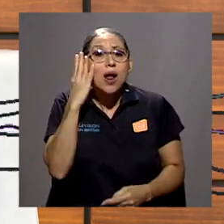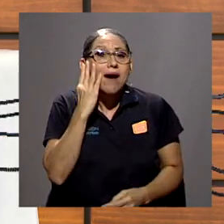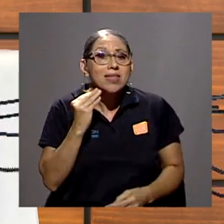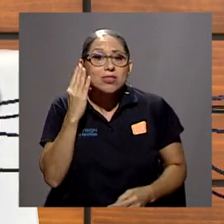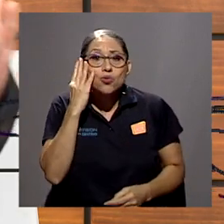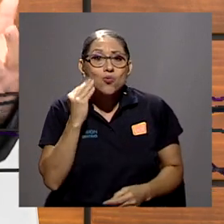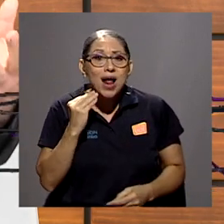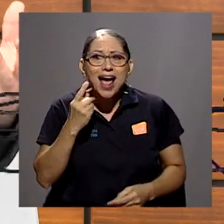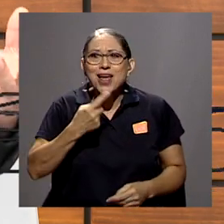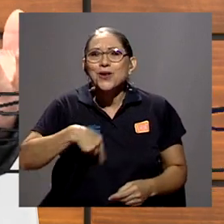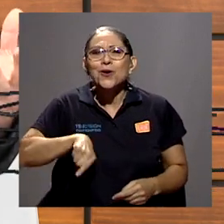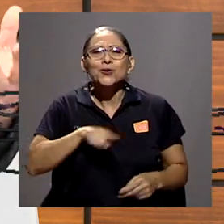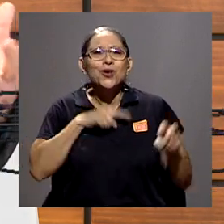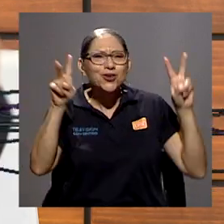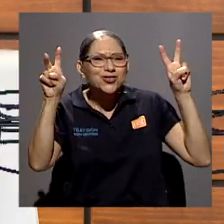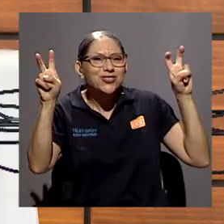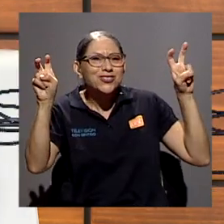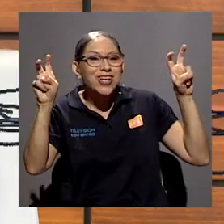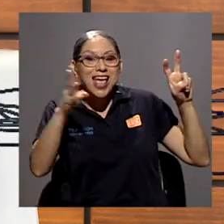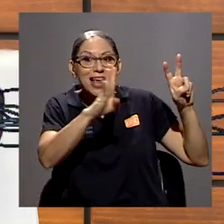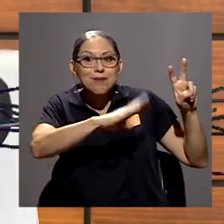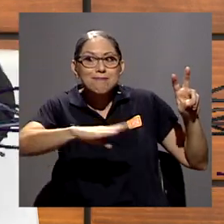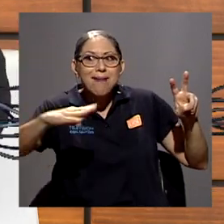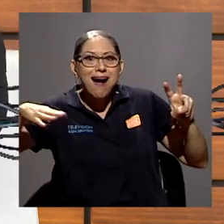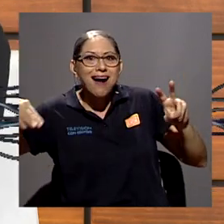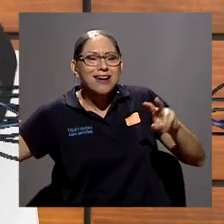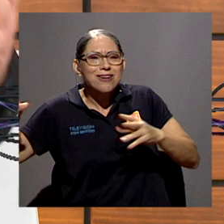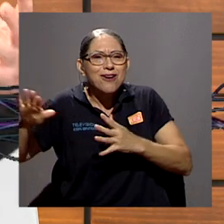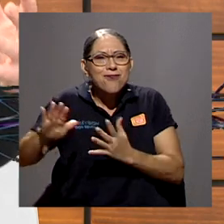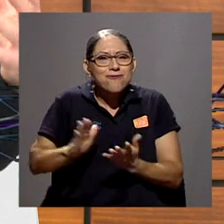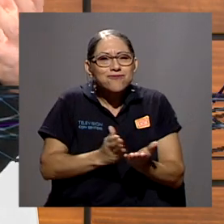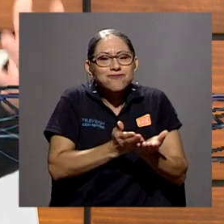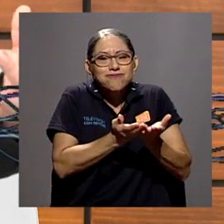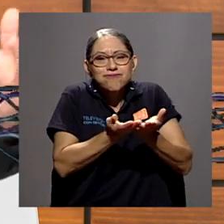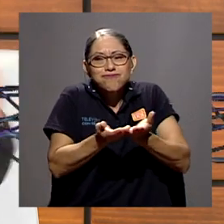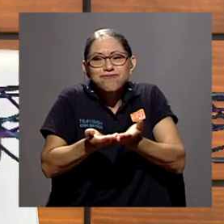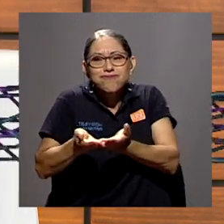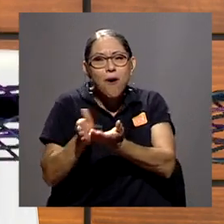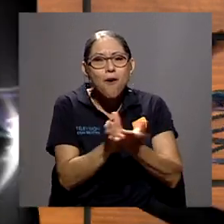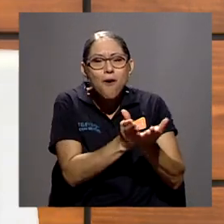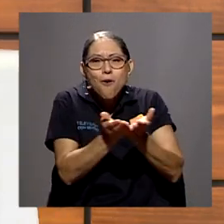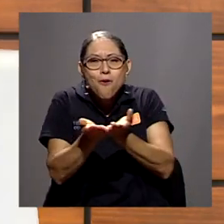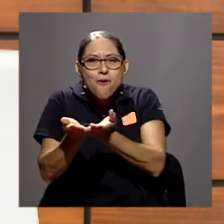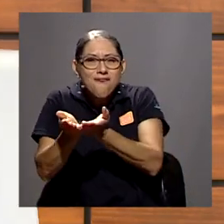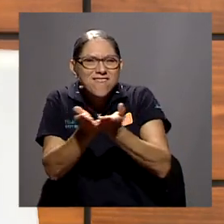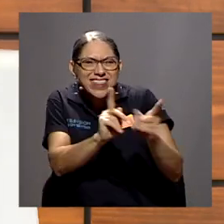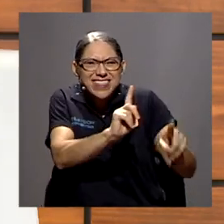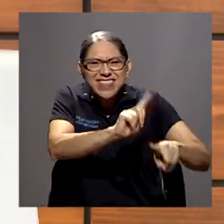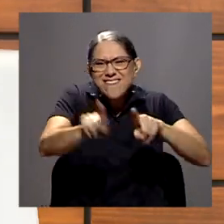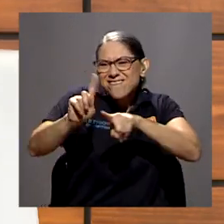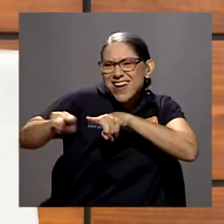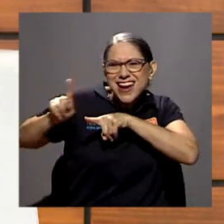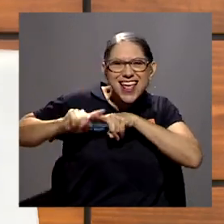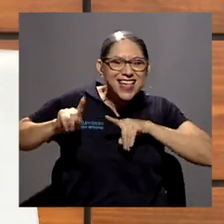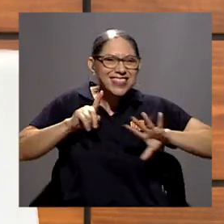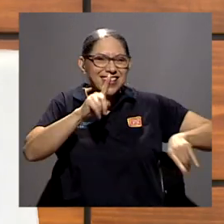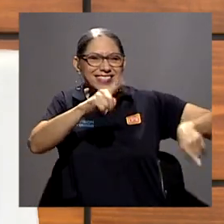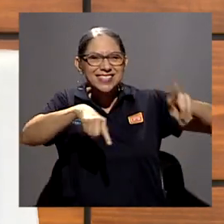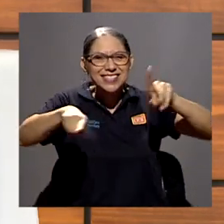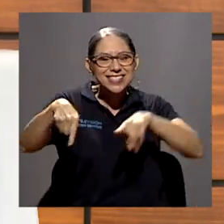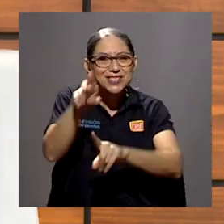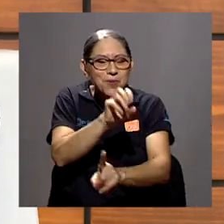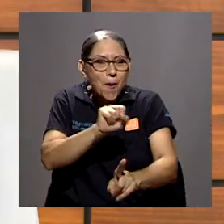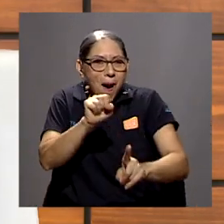estamos estamos navegando en estos mares este contra las tormentas contra el buen tiempo también con el viento a favor y con el viento en contra